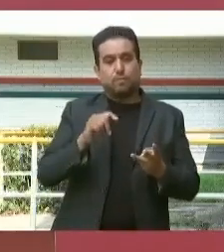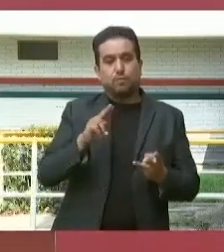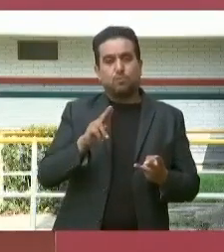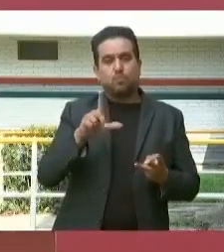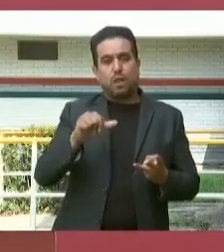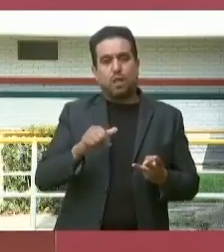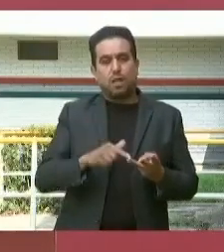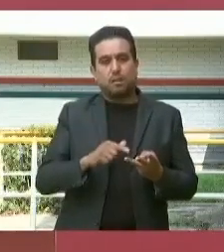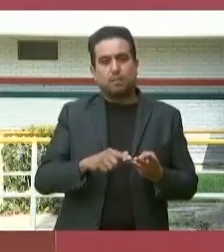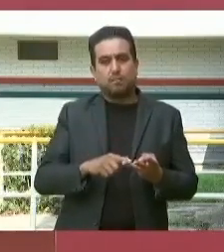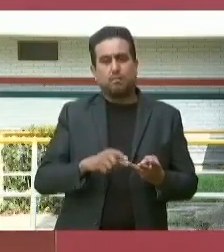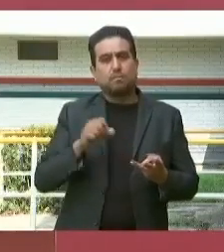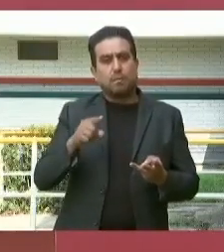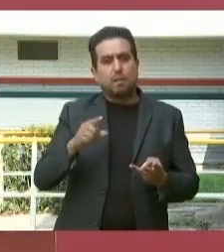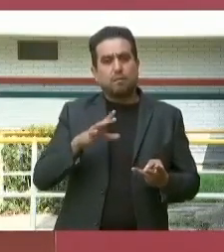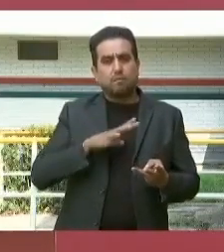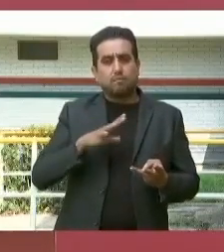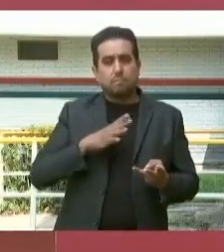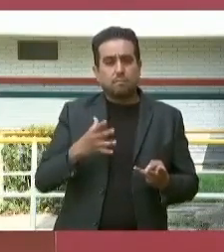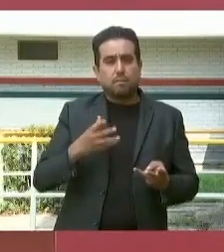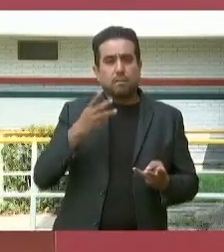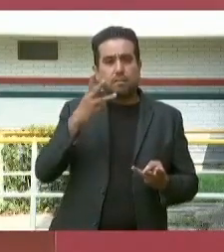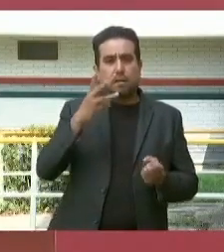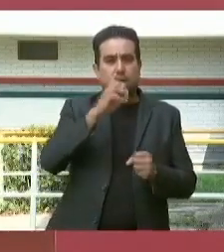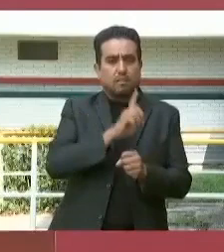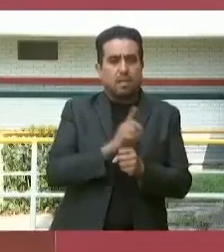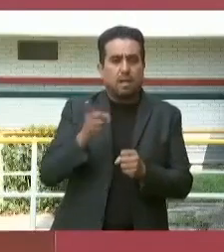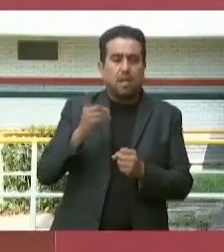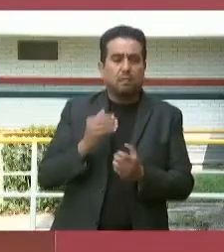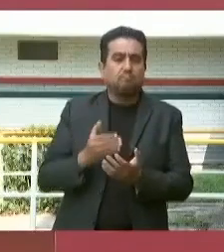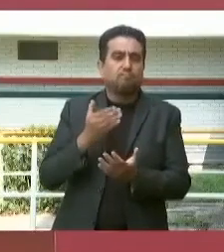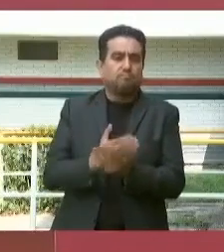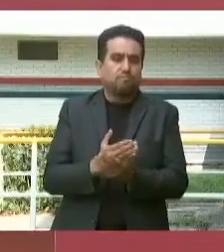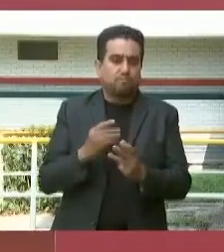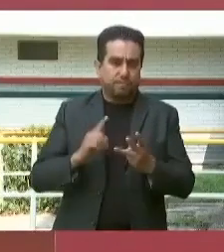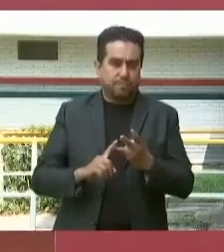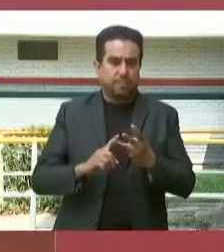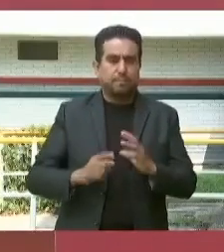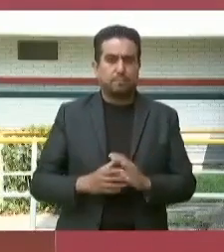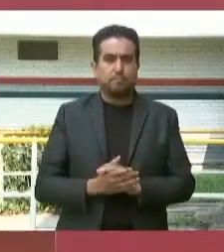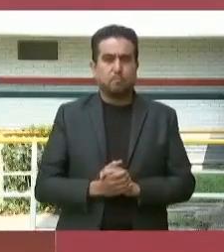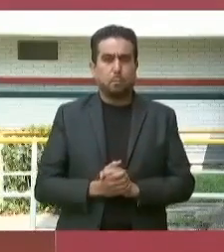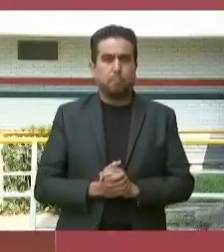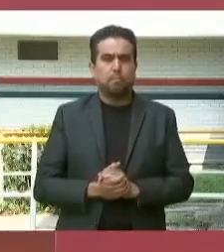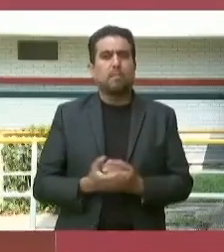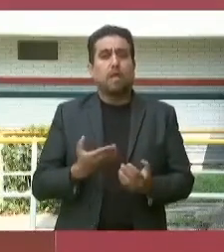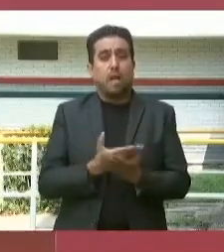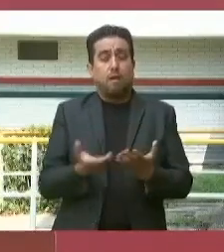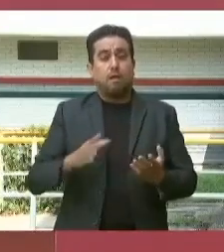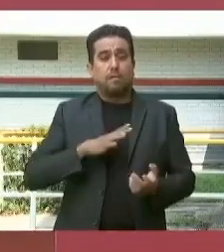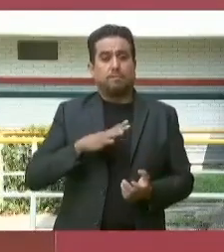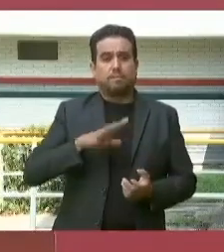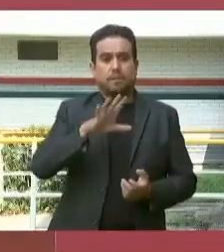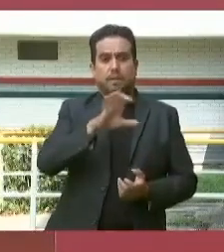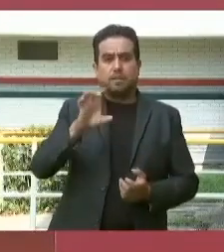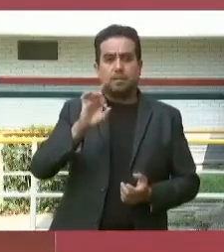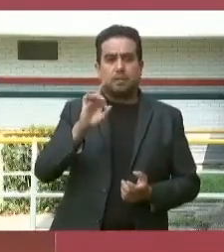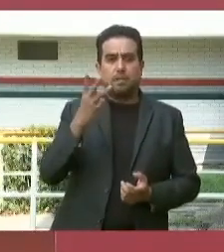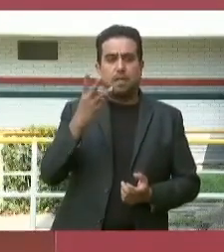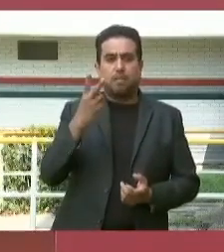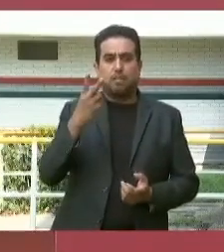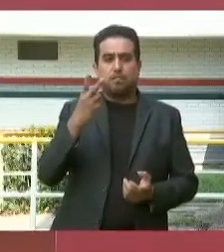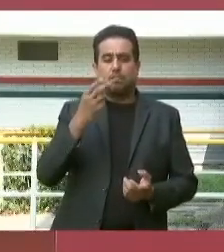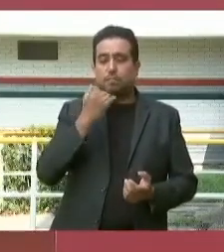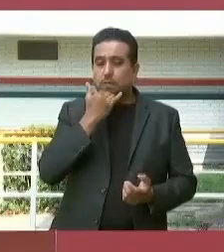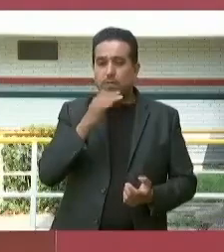fuera en una son tres días de tula hoy estamos a 532 mil barriles en